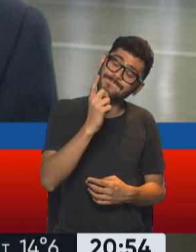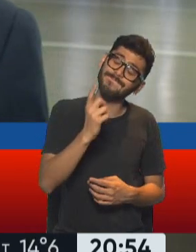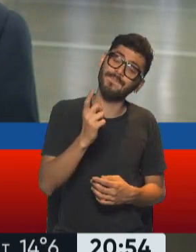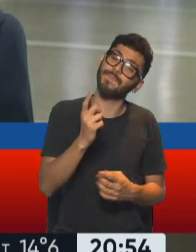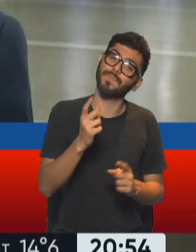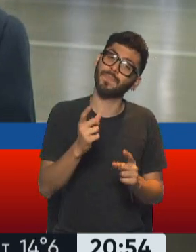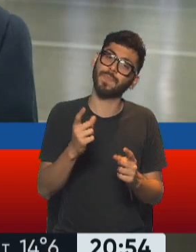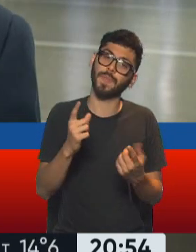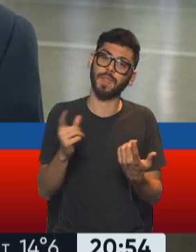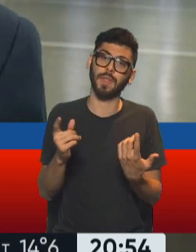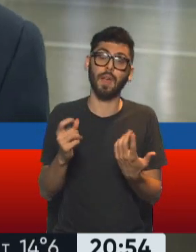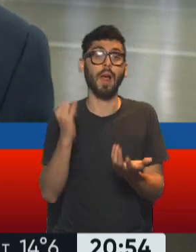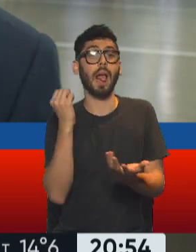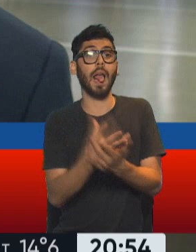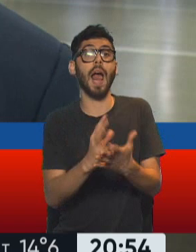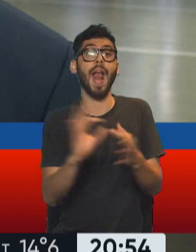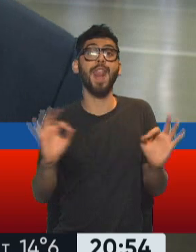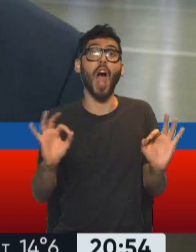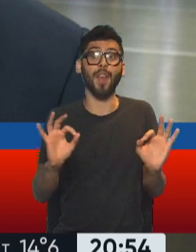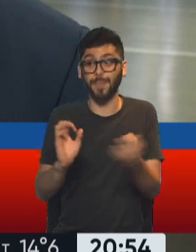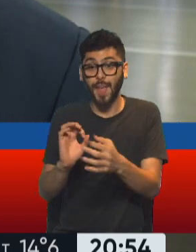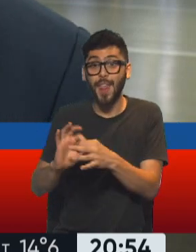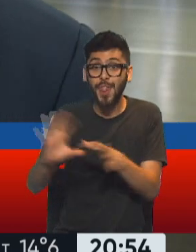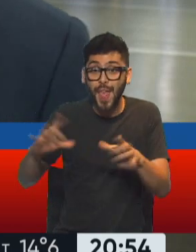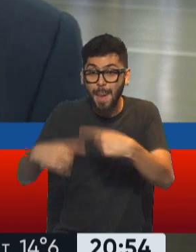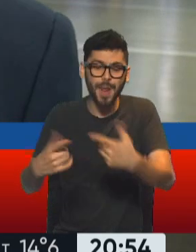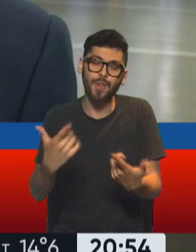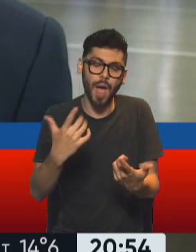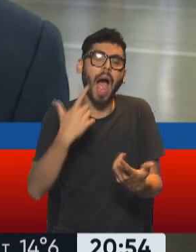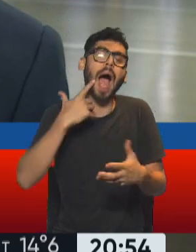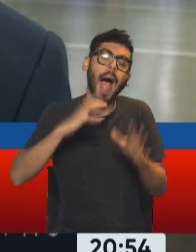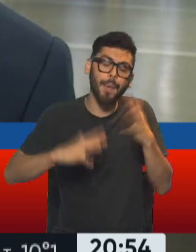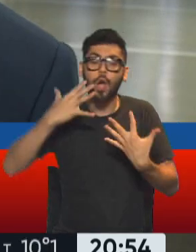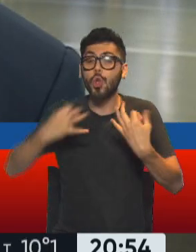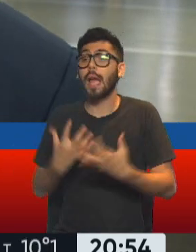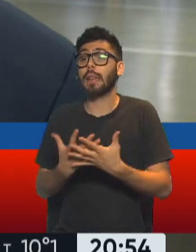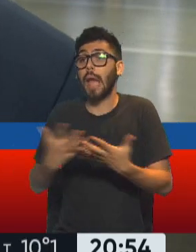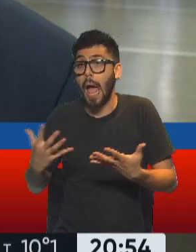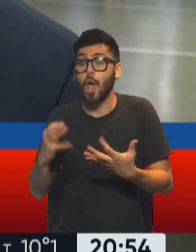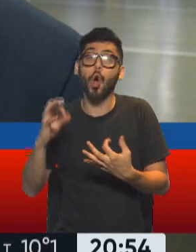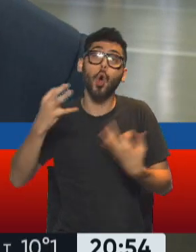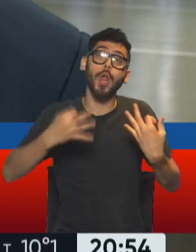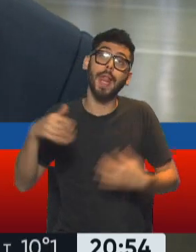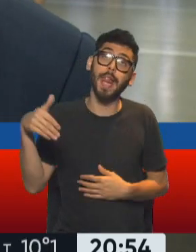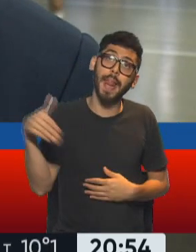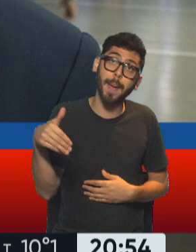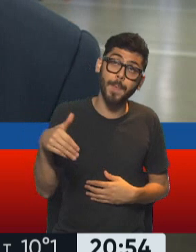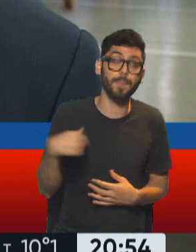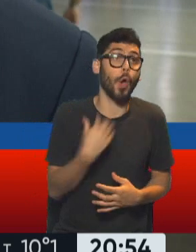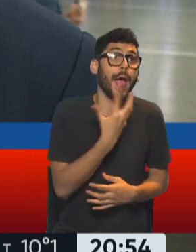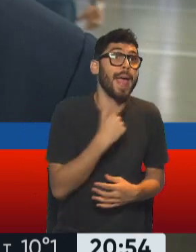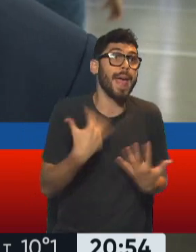impunidad en democracia no dura para siempre es decir a veces llega tarde la justicia o más ley de lo que uno desearía